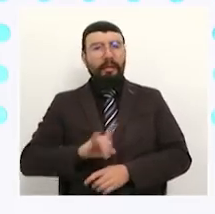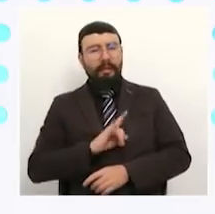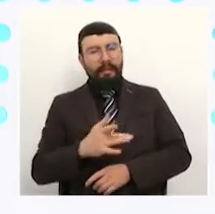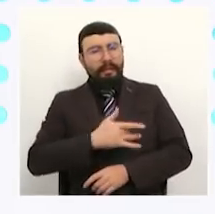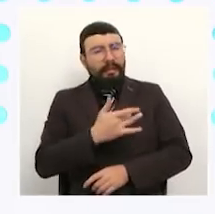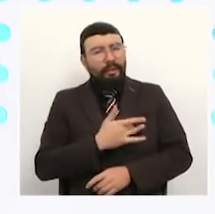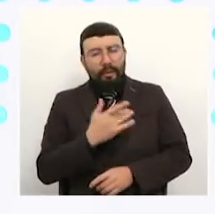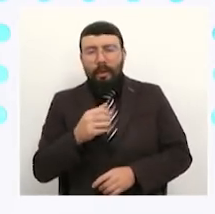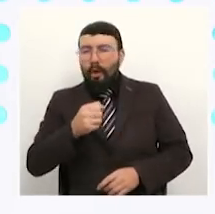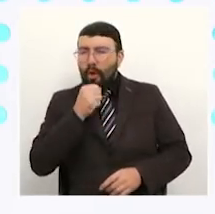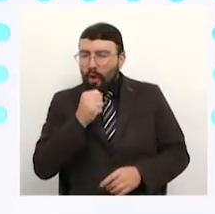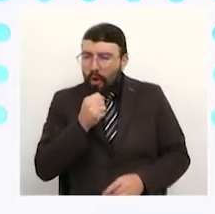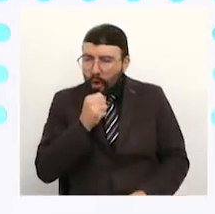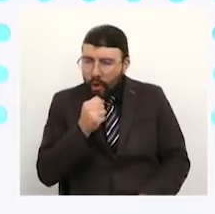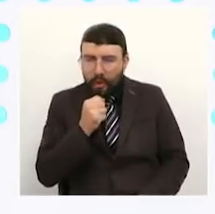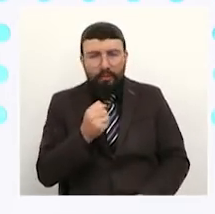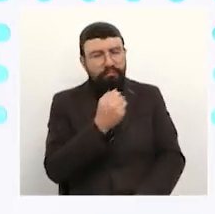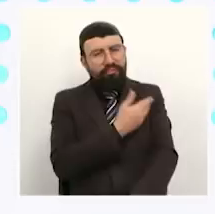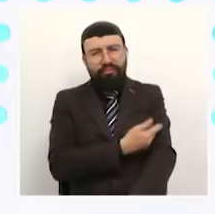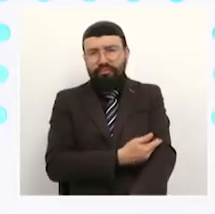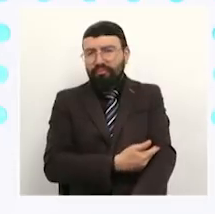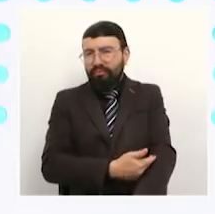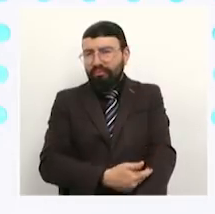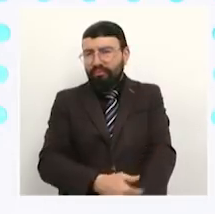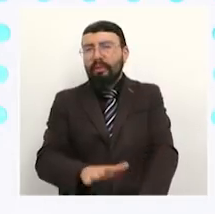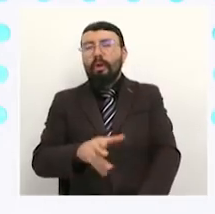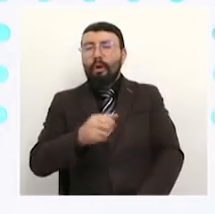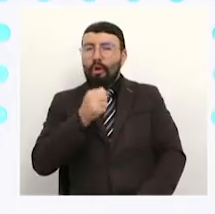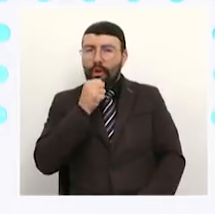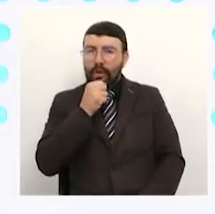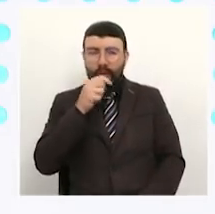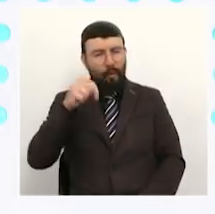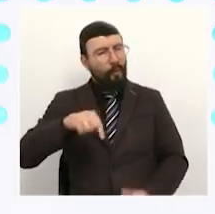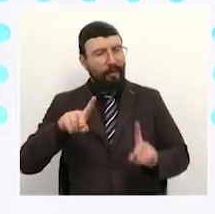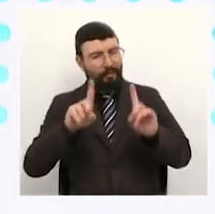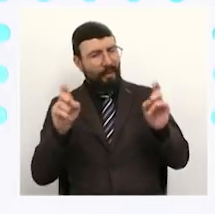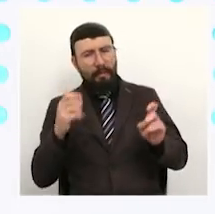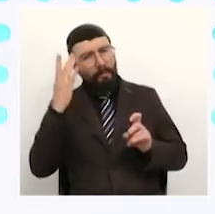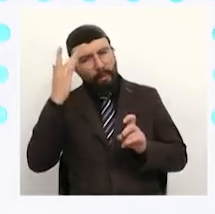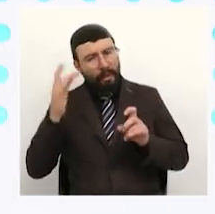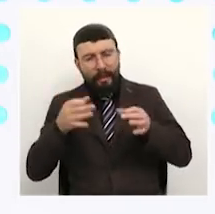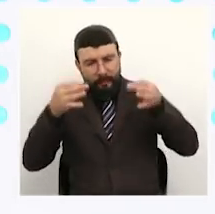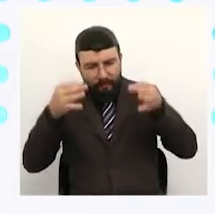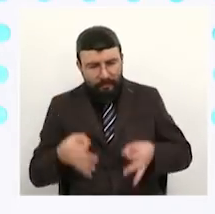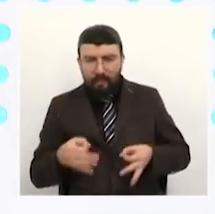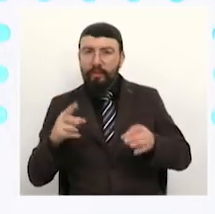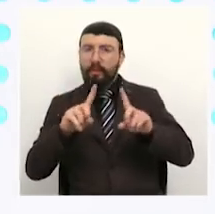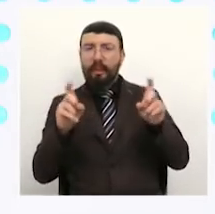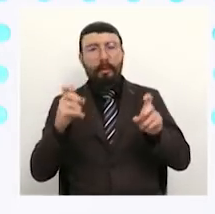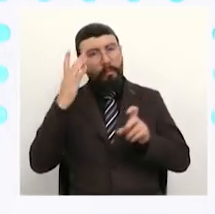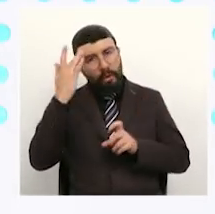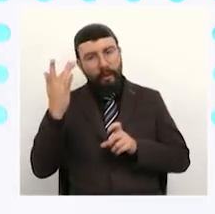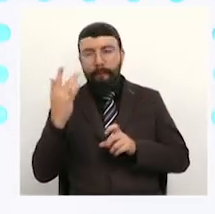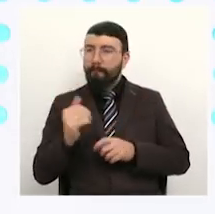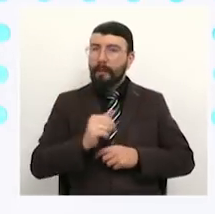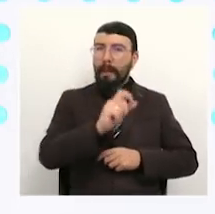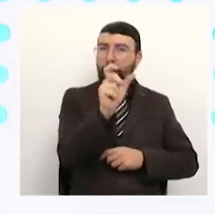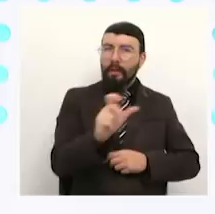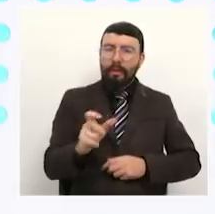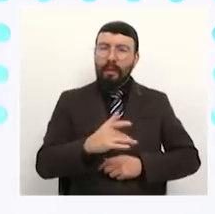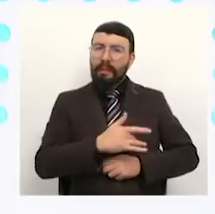y todo sobre todo durante un largo tiempo porque quisimos hablar hoy de este tema puntualmente porque el paciente sintomático respiratorio